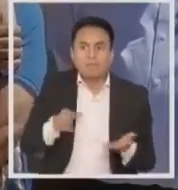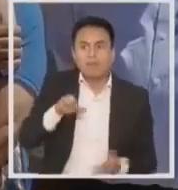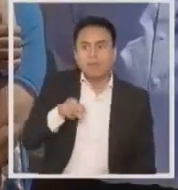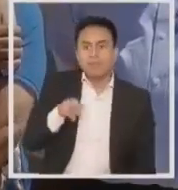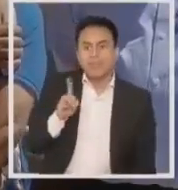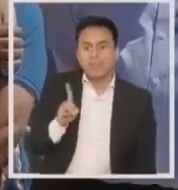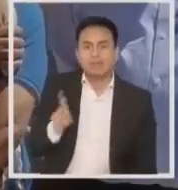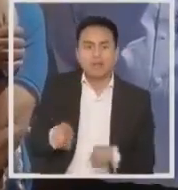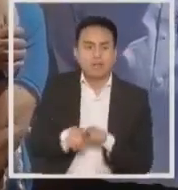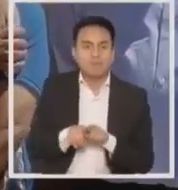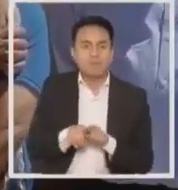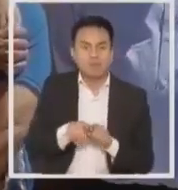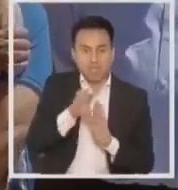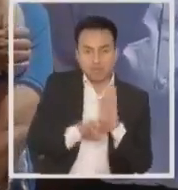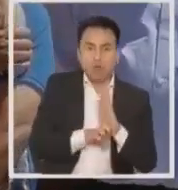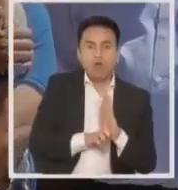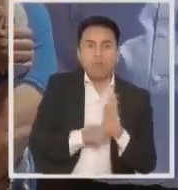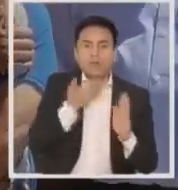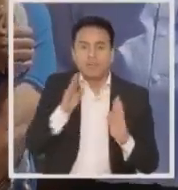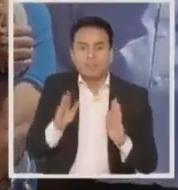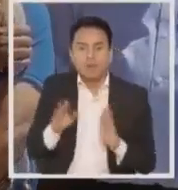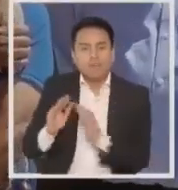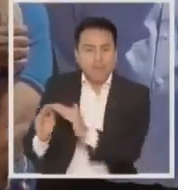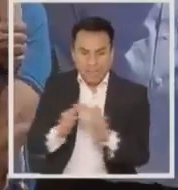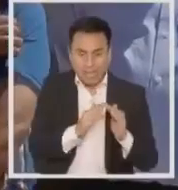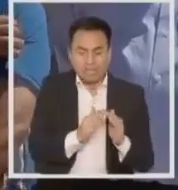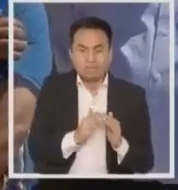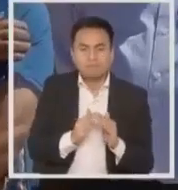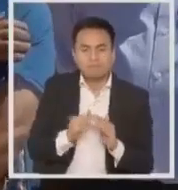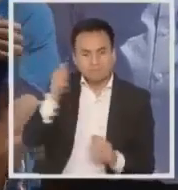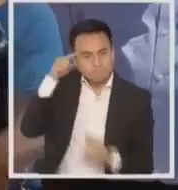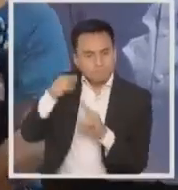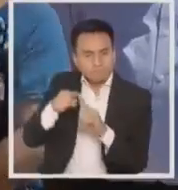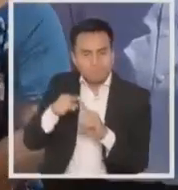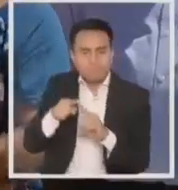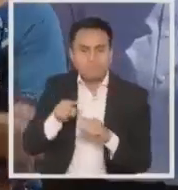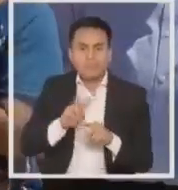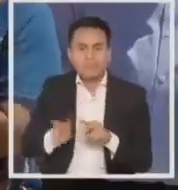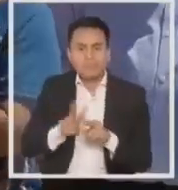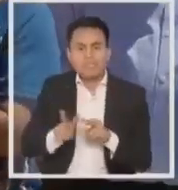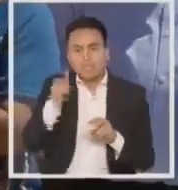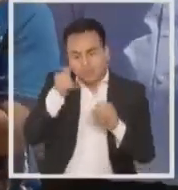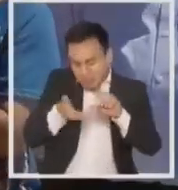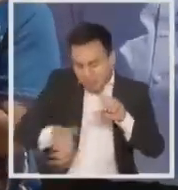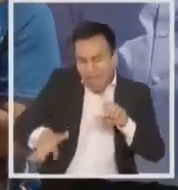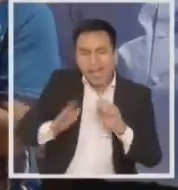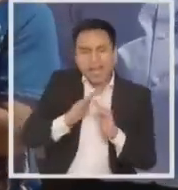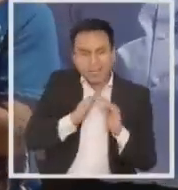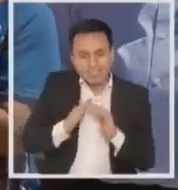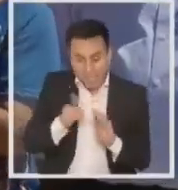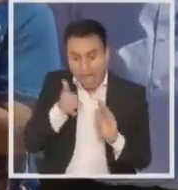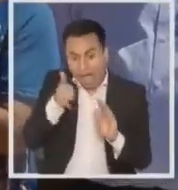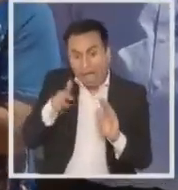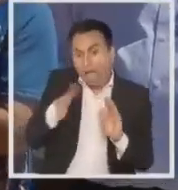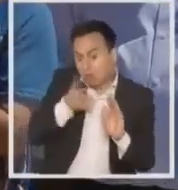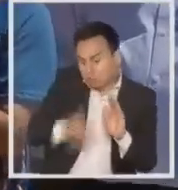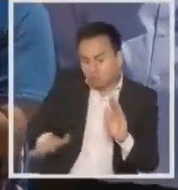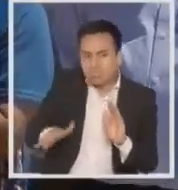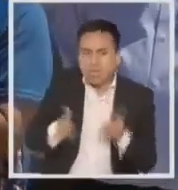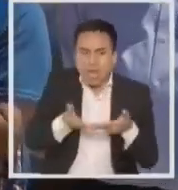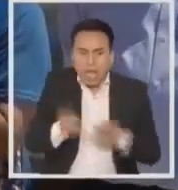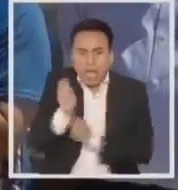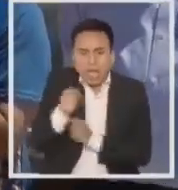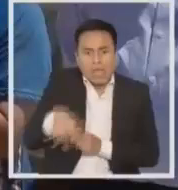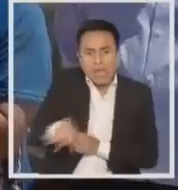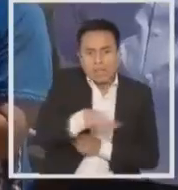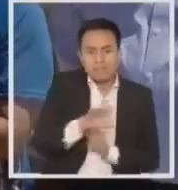PMB, el proyecto de mejoramiento barrial, para poder hacer el alcantarillado a esta caleta